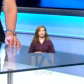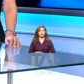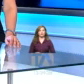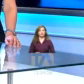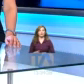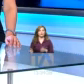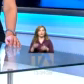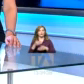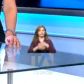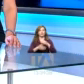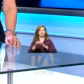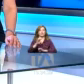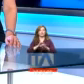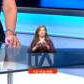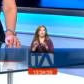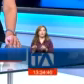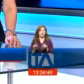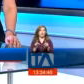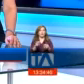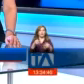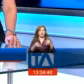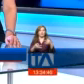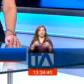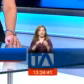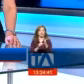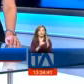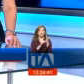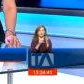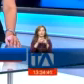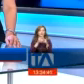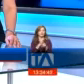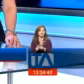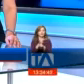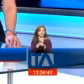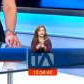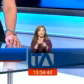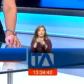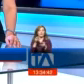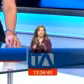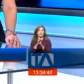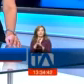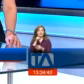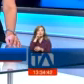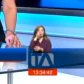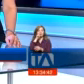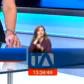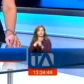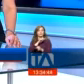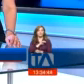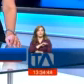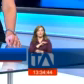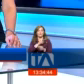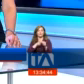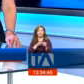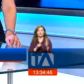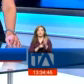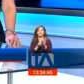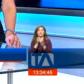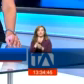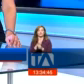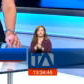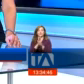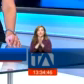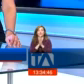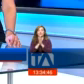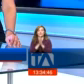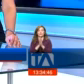La audiencia evaluatoria y preparatoria de juicio en contra de exconcejales y exfuncionarios municipales de Quito se desarrolló con el pedido de nulidad